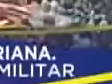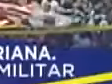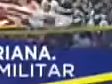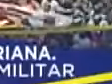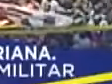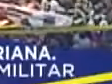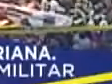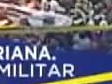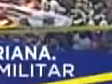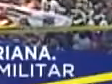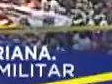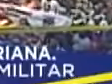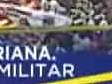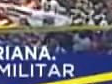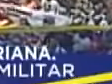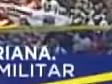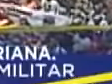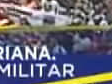¡Chávez vive!